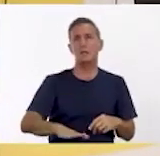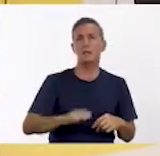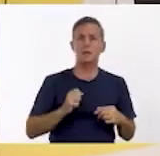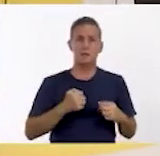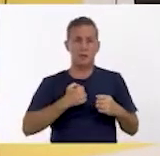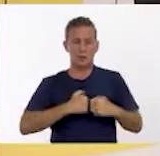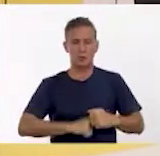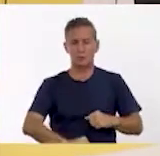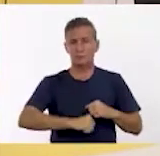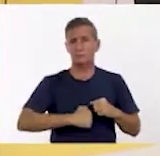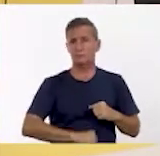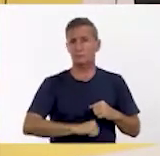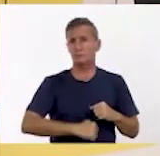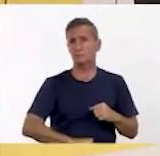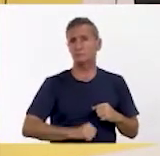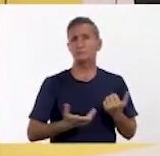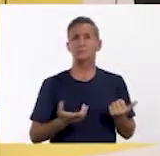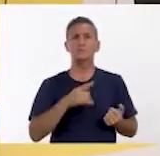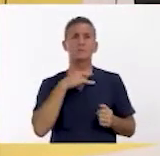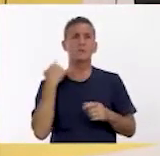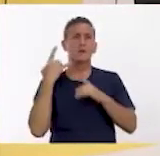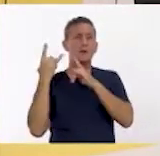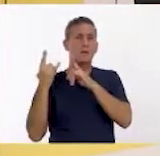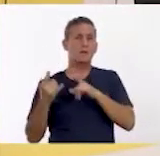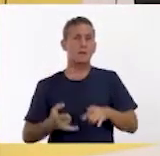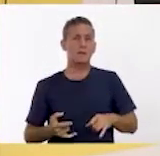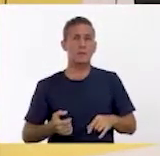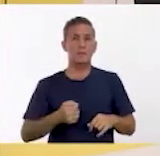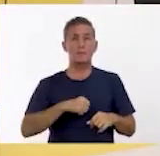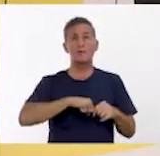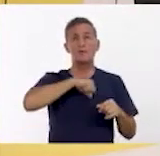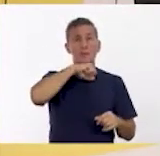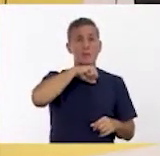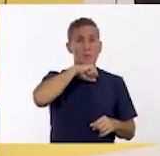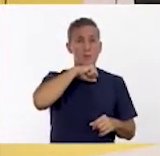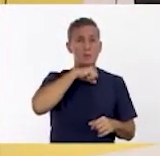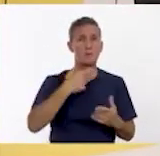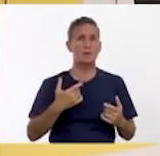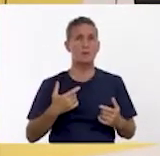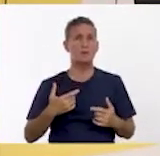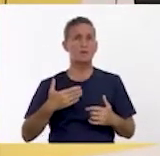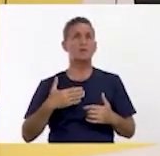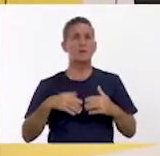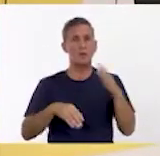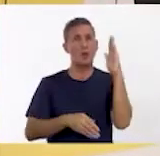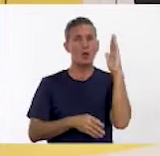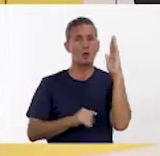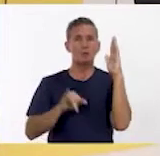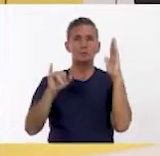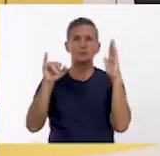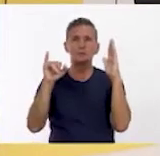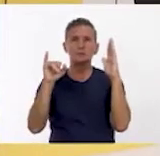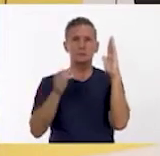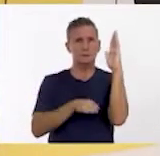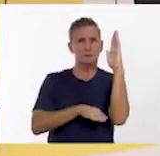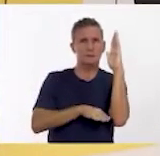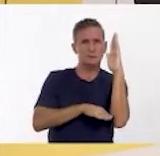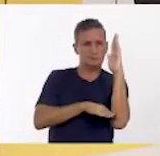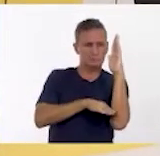baja. Tenemos que ver que son índices favorables. Cuando preguntamos a nuestros